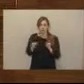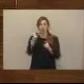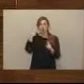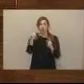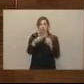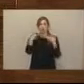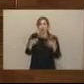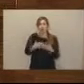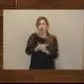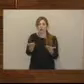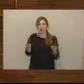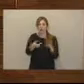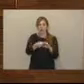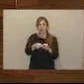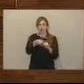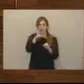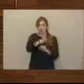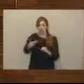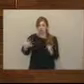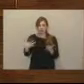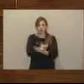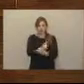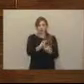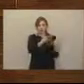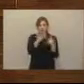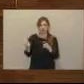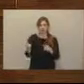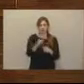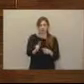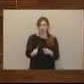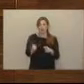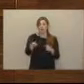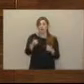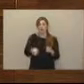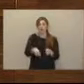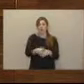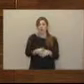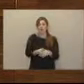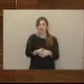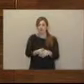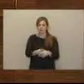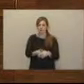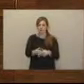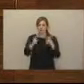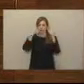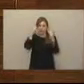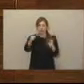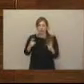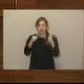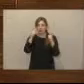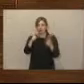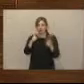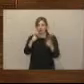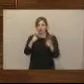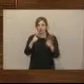ofrecer una plaza a todas aquellas personas que lo necesiten, manteniendo, por supuesto, el esfuerzo que se está haciendo, que se está